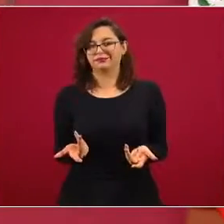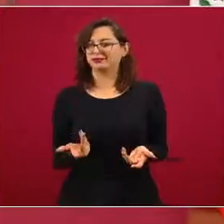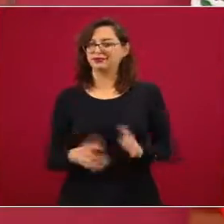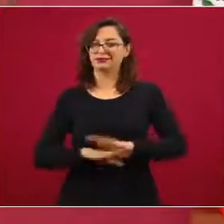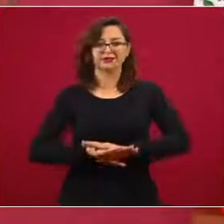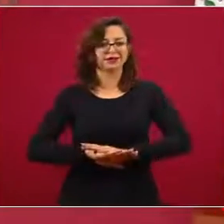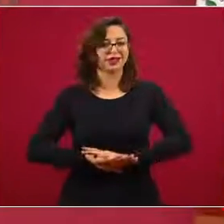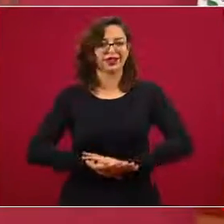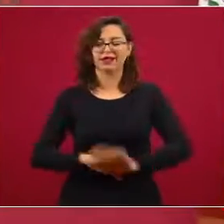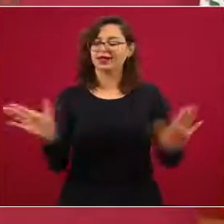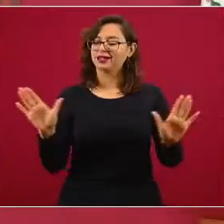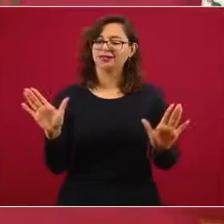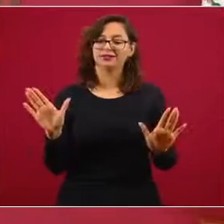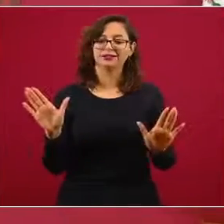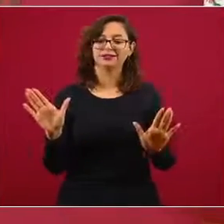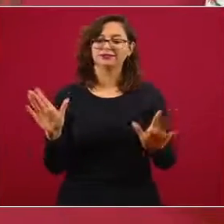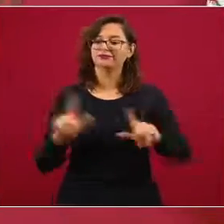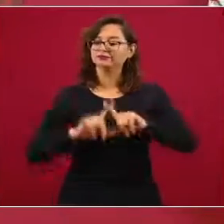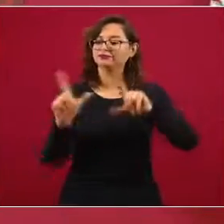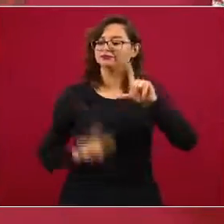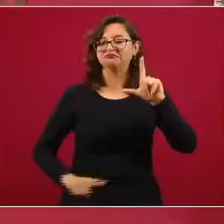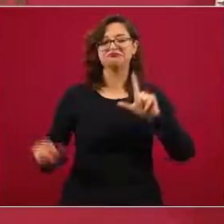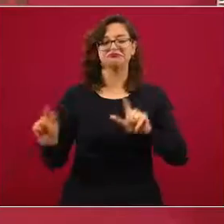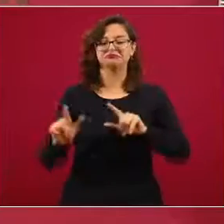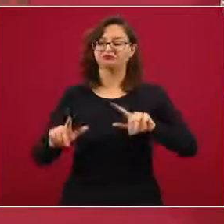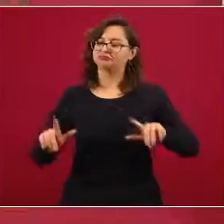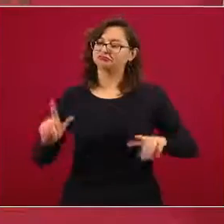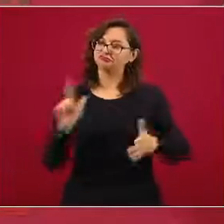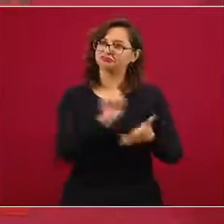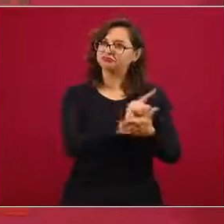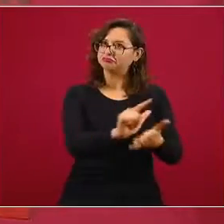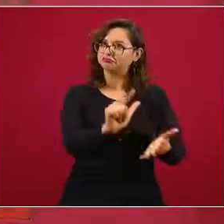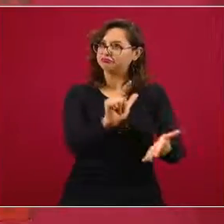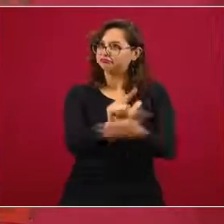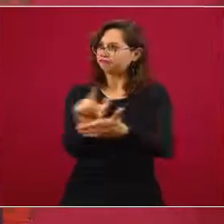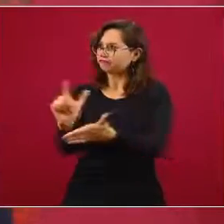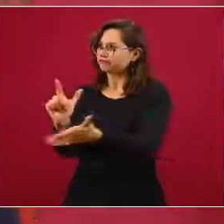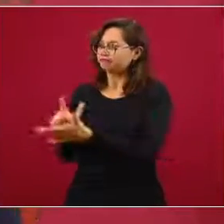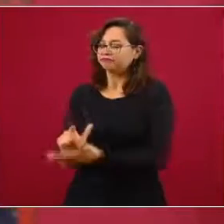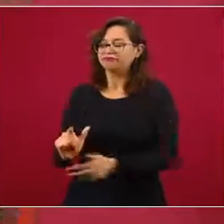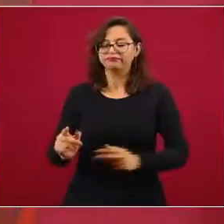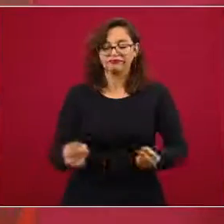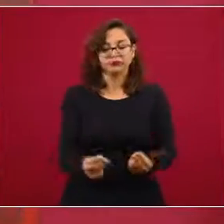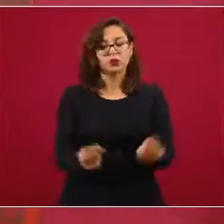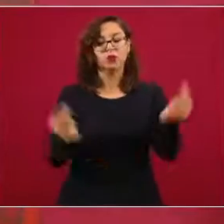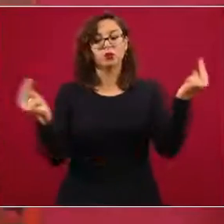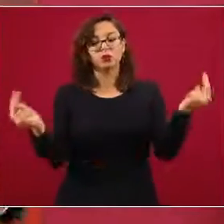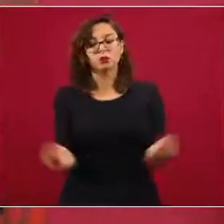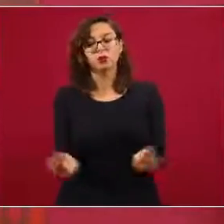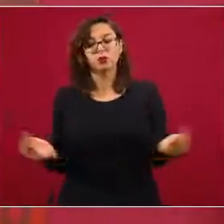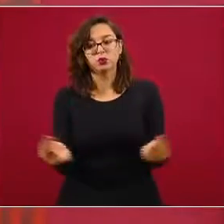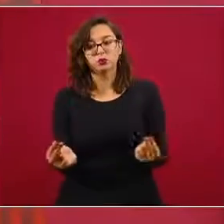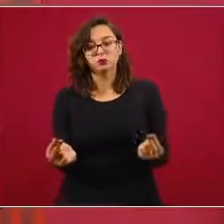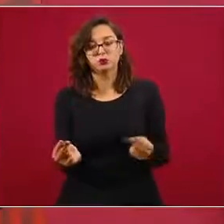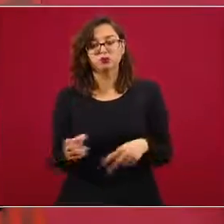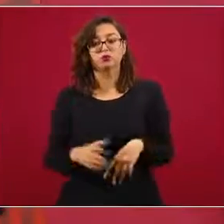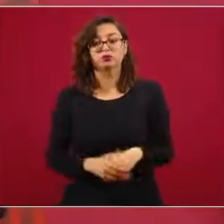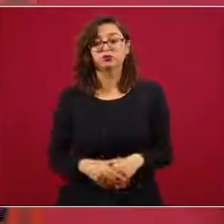limpiar el país y yo llamo a